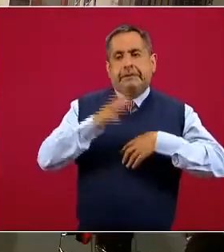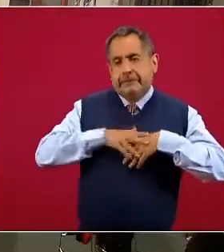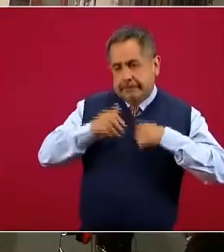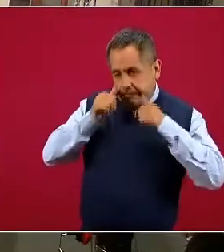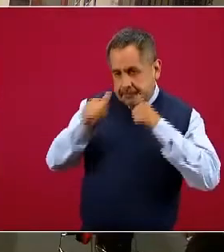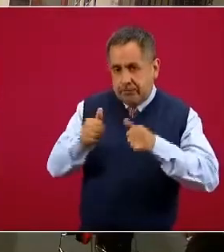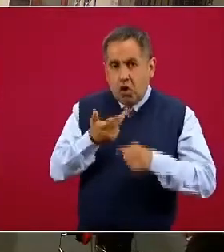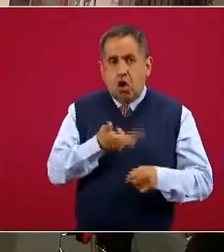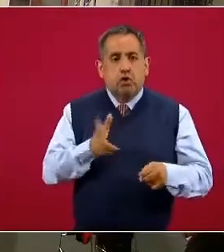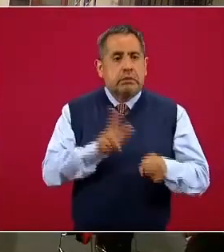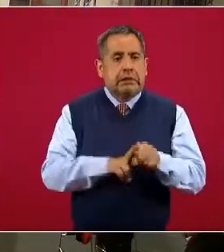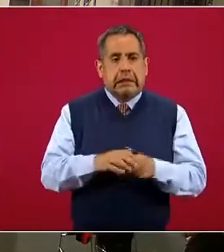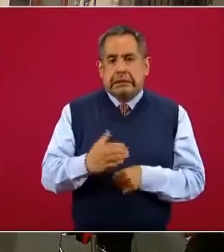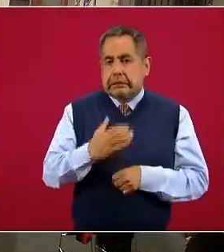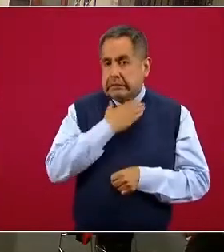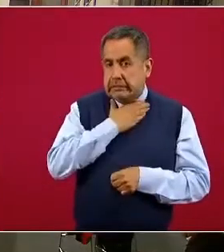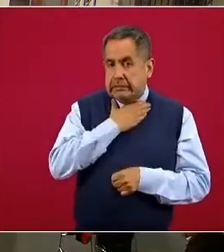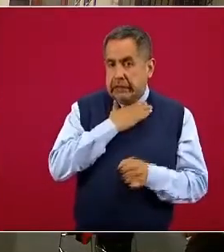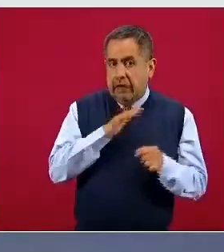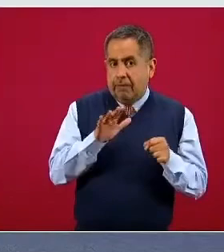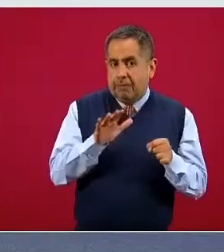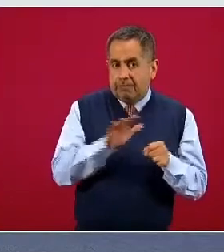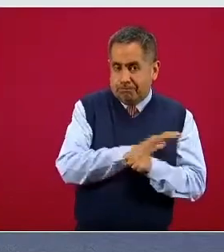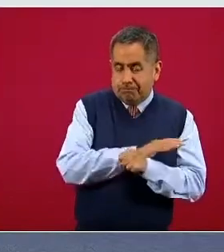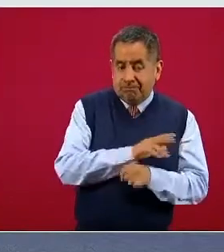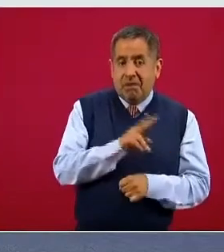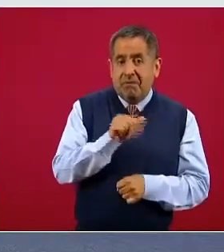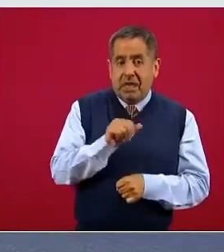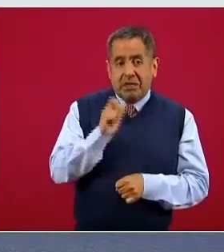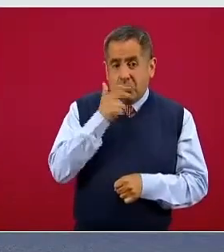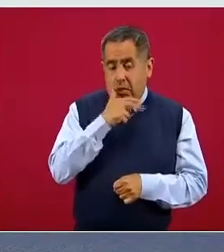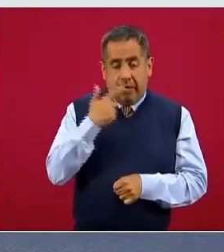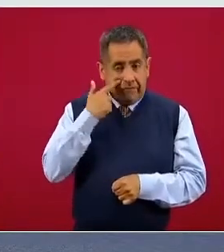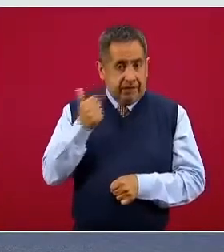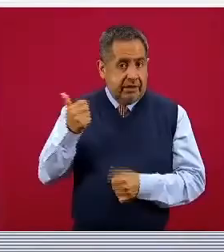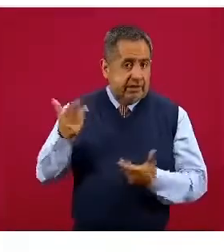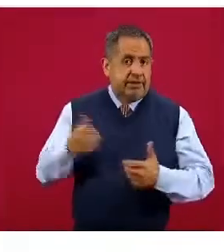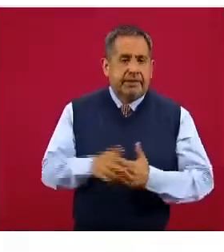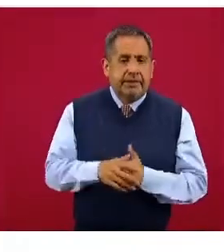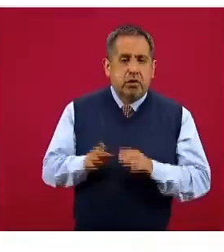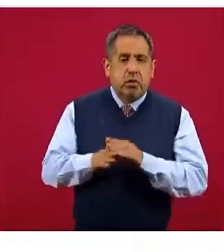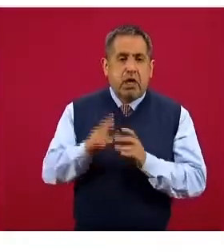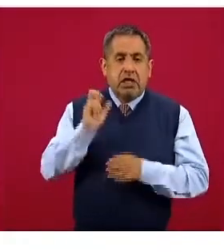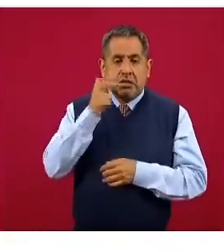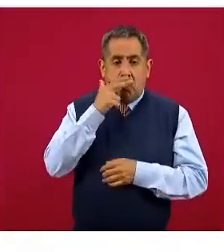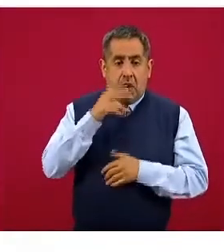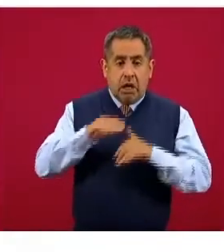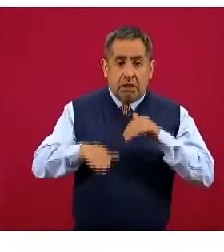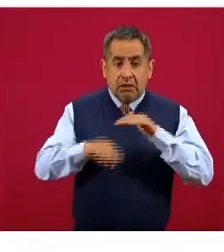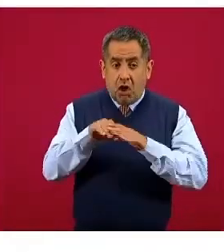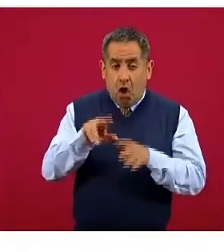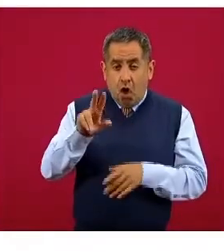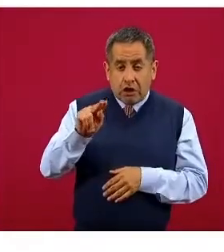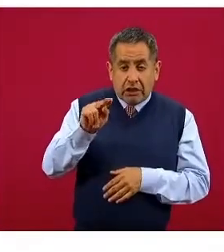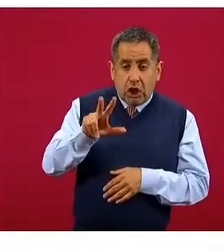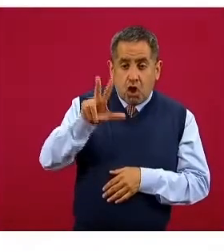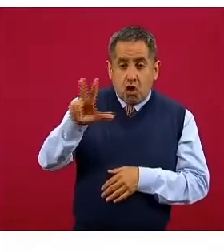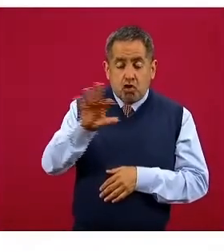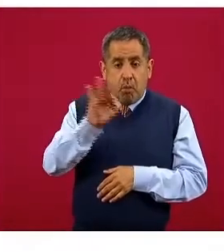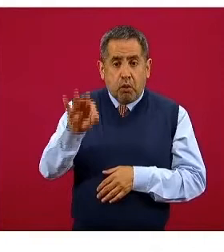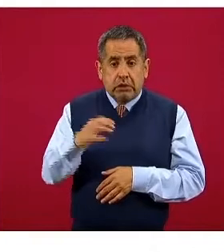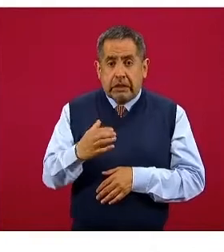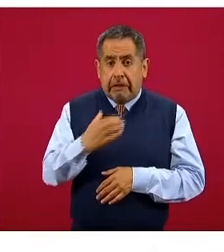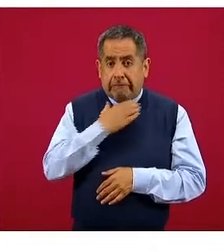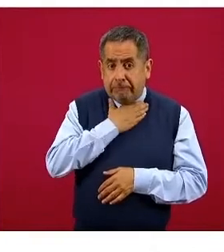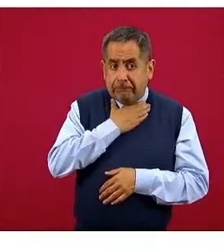la hospitalización y por ende la ocupación hospitalaria. Aquí vemos precisamente cómo Chihuahua ha llegado hasta un 88%